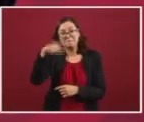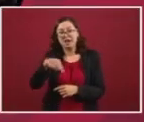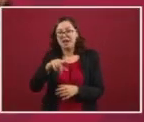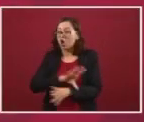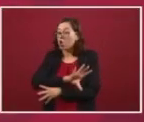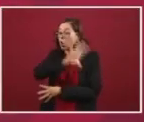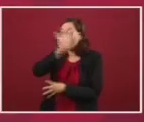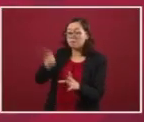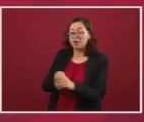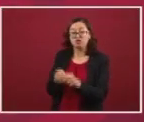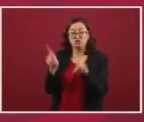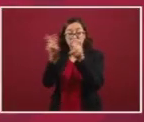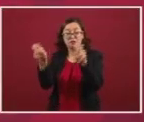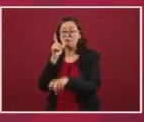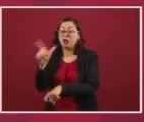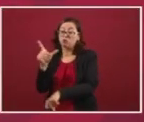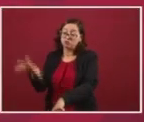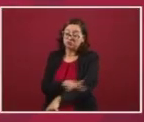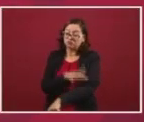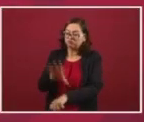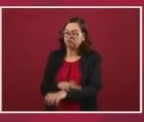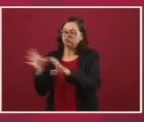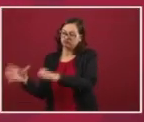el mercado